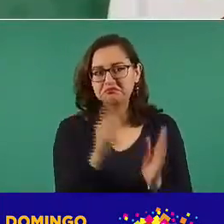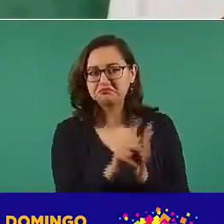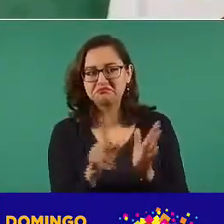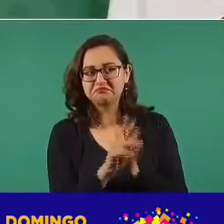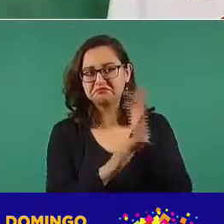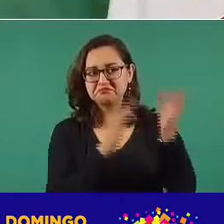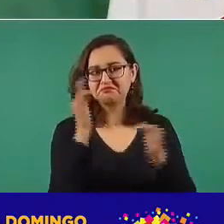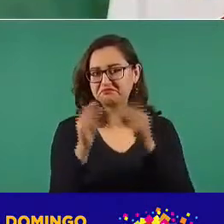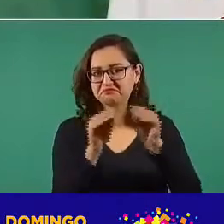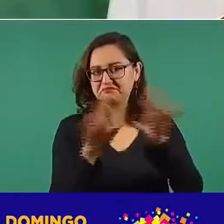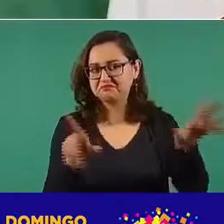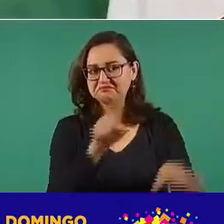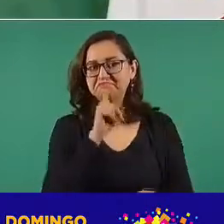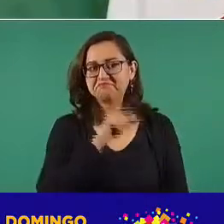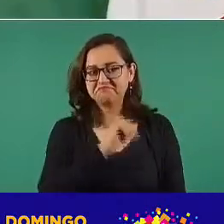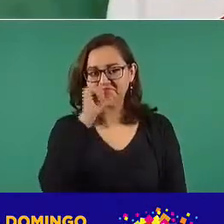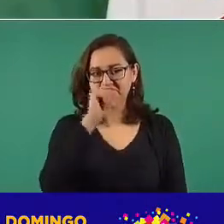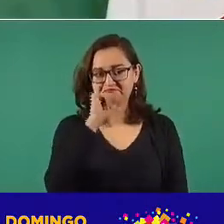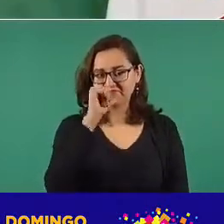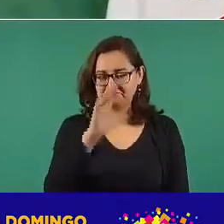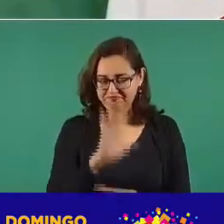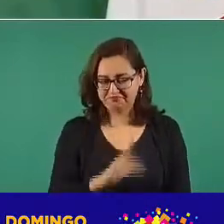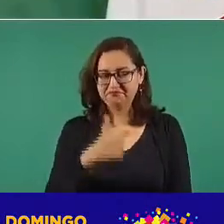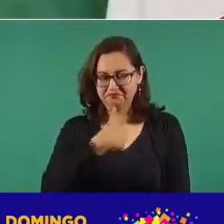El embajador de Estados Unidos